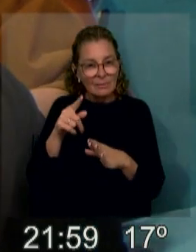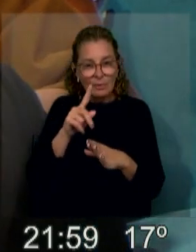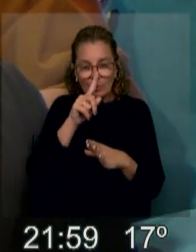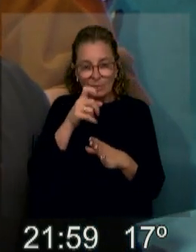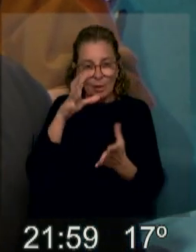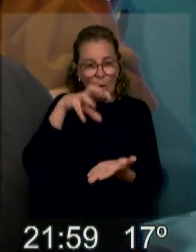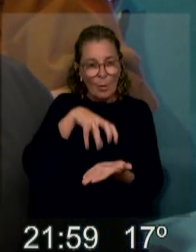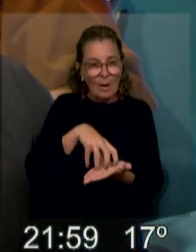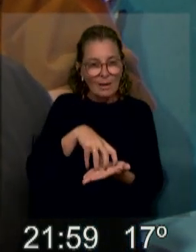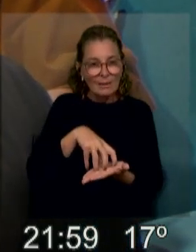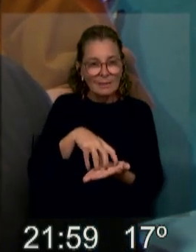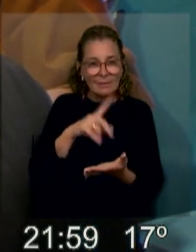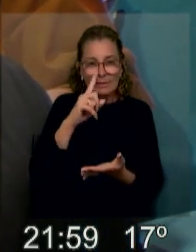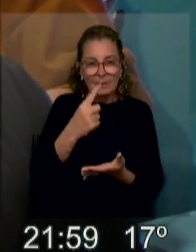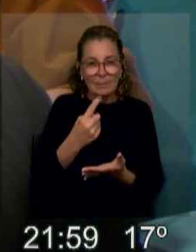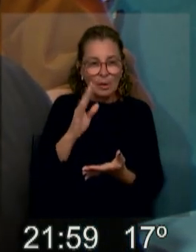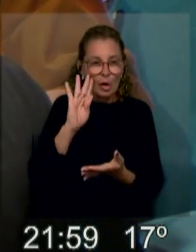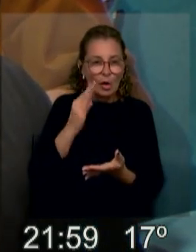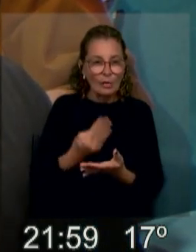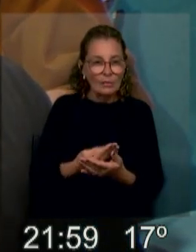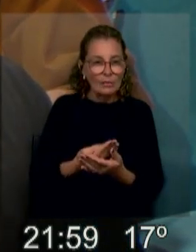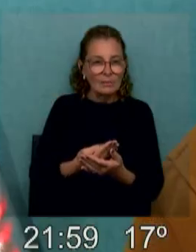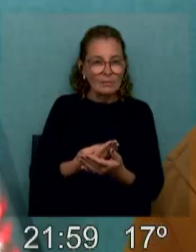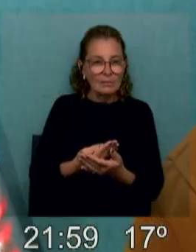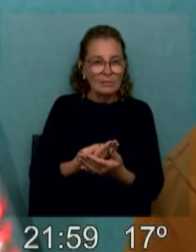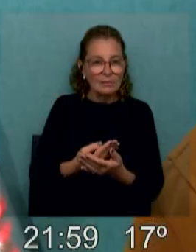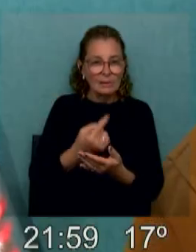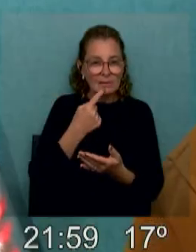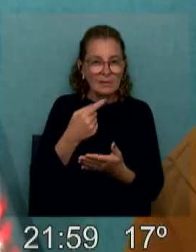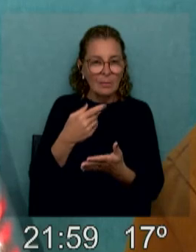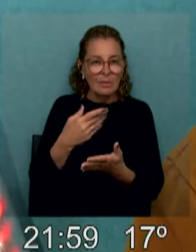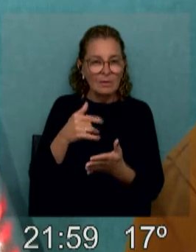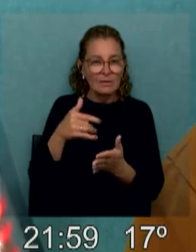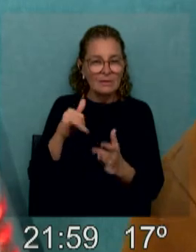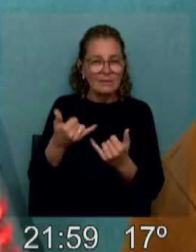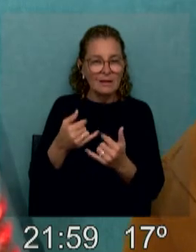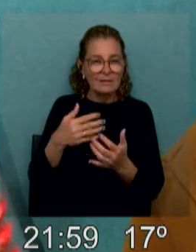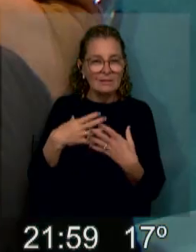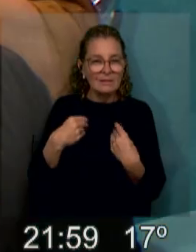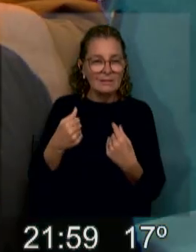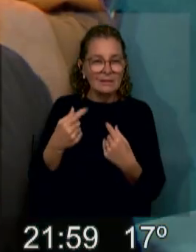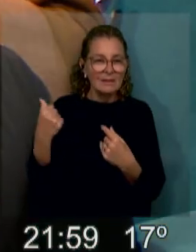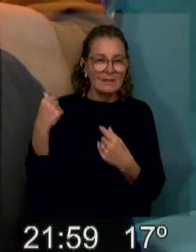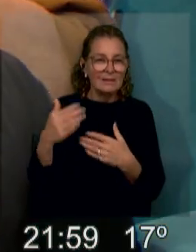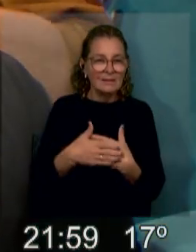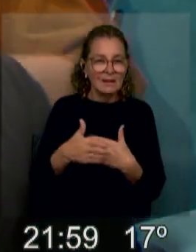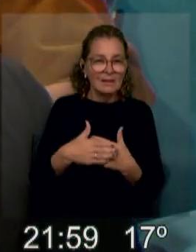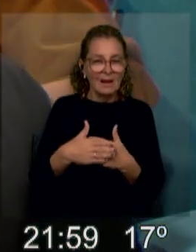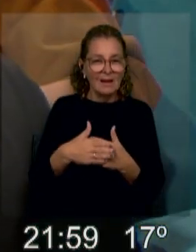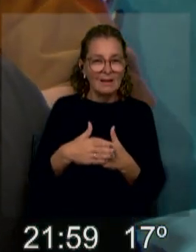un lugar de Montevideo inmediatamente muy reconocible, como que te bloquea, ya te sentís como que la vuelta de casa. Ese atrás del